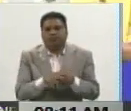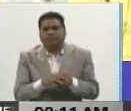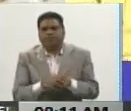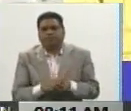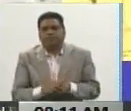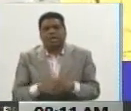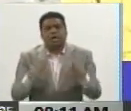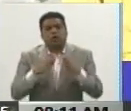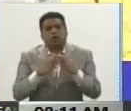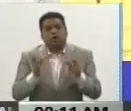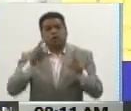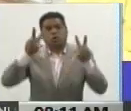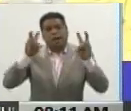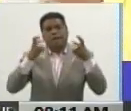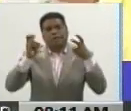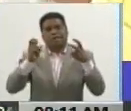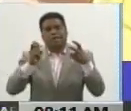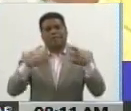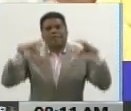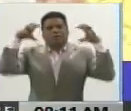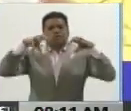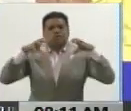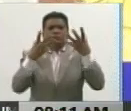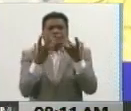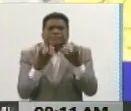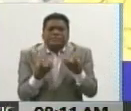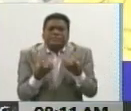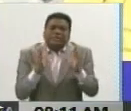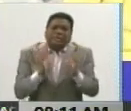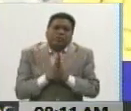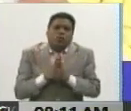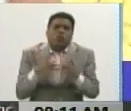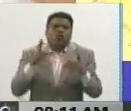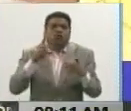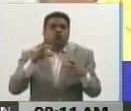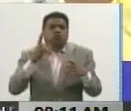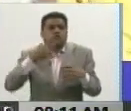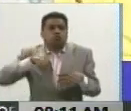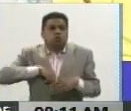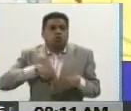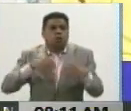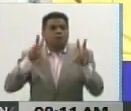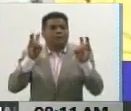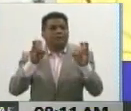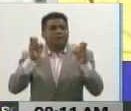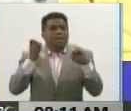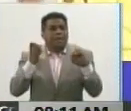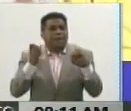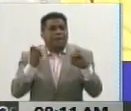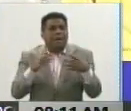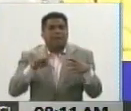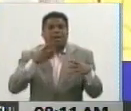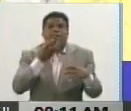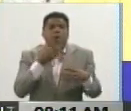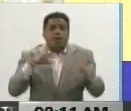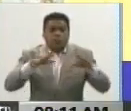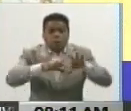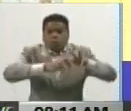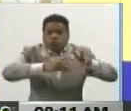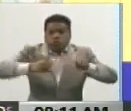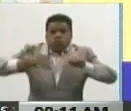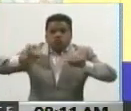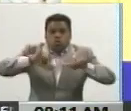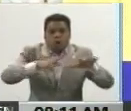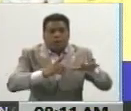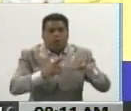salimos con el tema de la sequía, está en que el modelo agrícola adoptado por nosotros es altamente degradador de suelos y por lo tanto pues